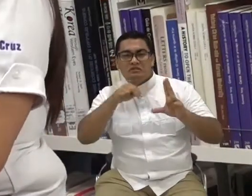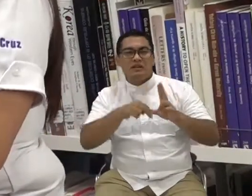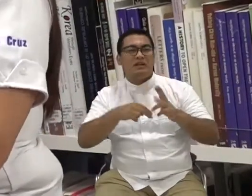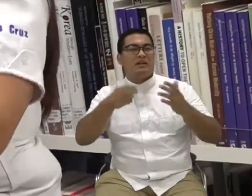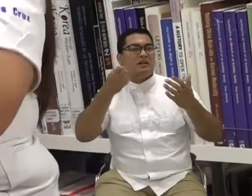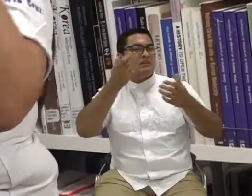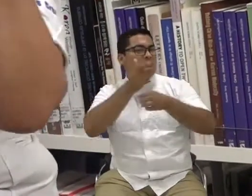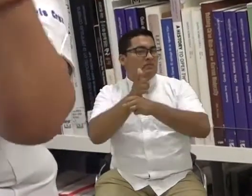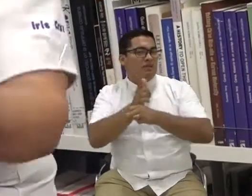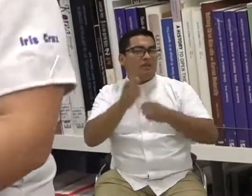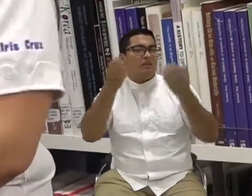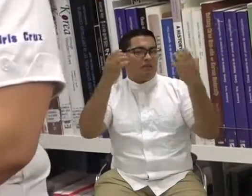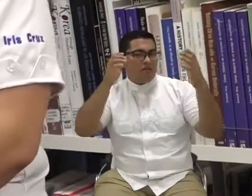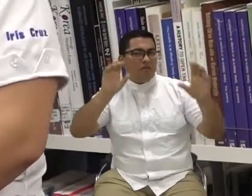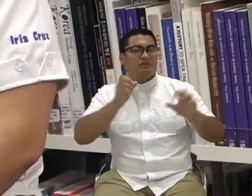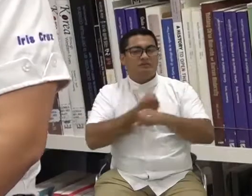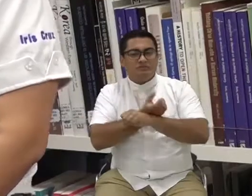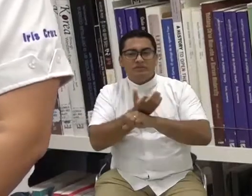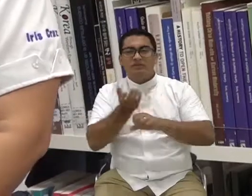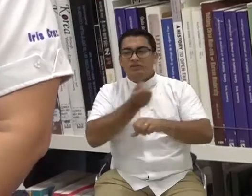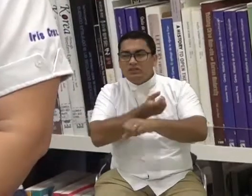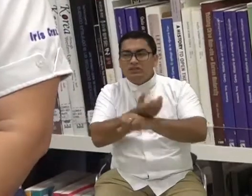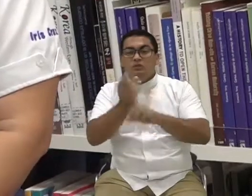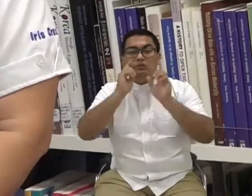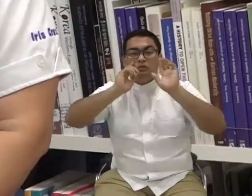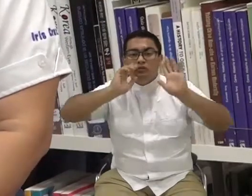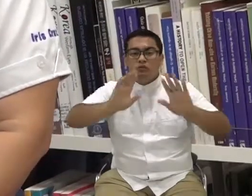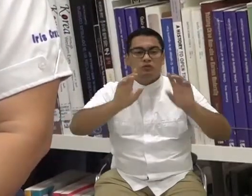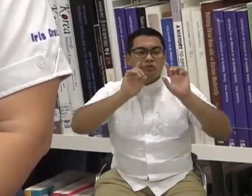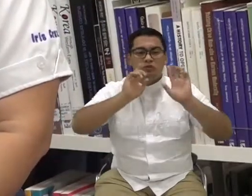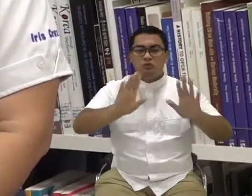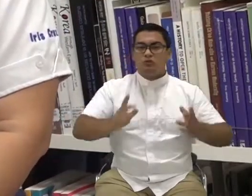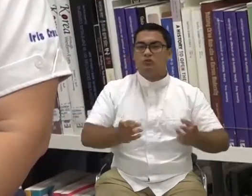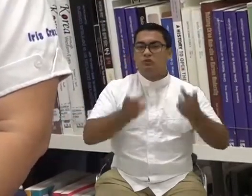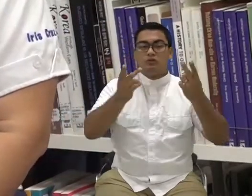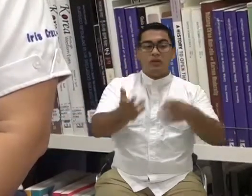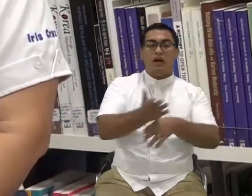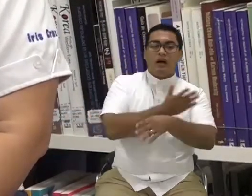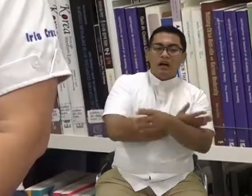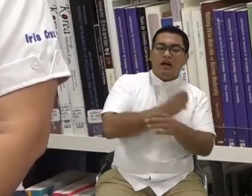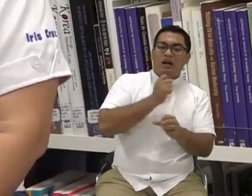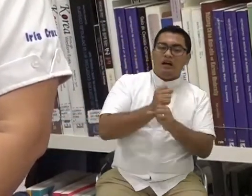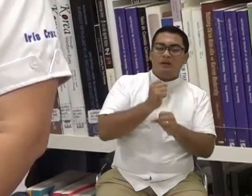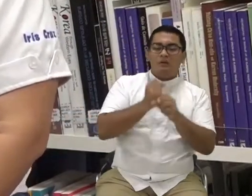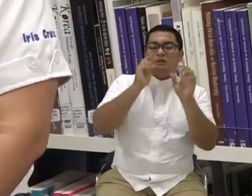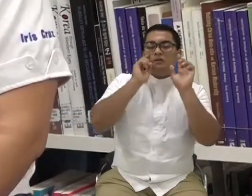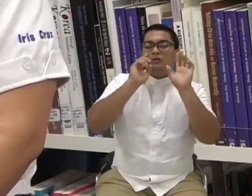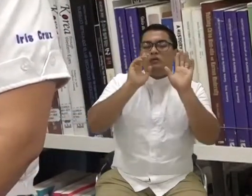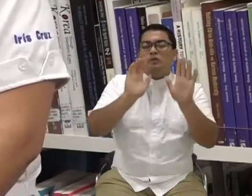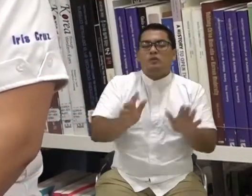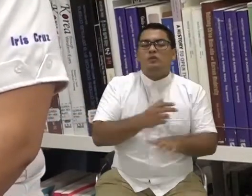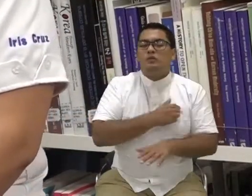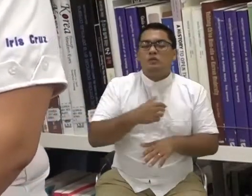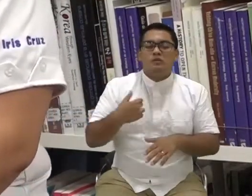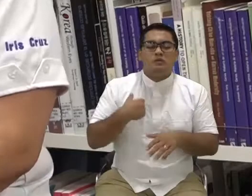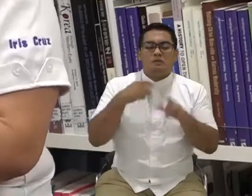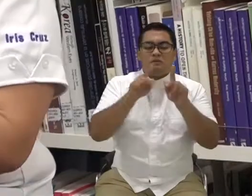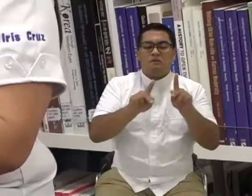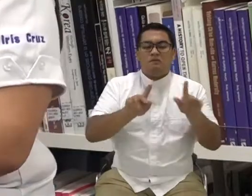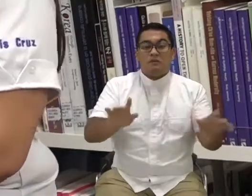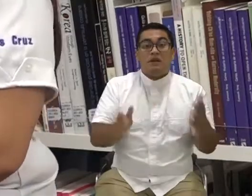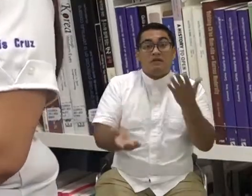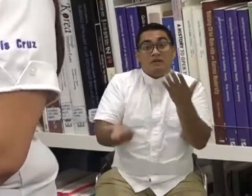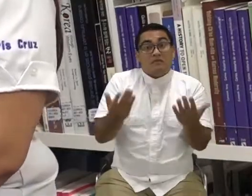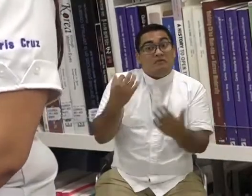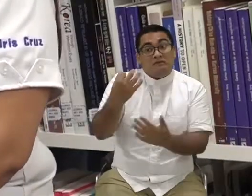SINAPRED, también en la parte del exterior, debemos de estar bien informados. ¿Qué hacer o cuál sería el plan de acción